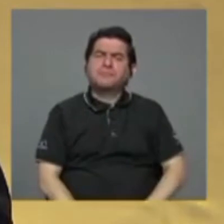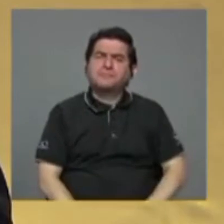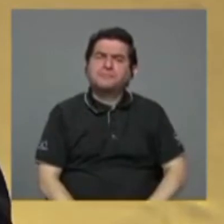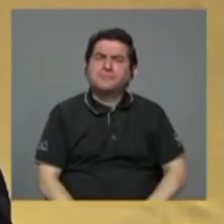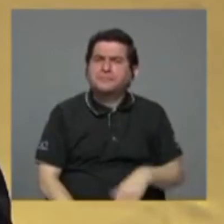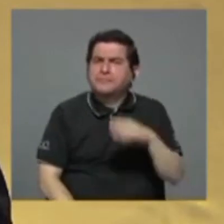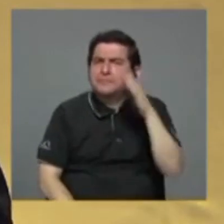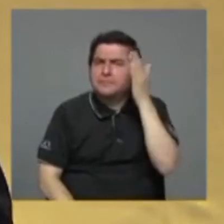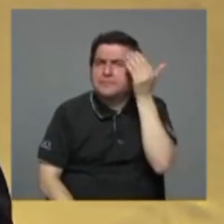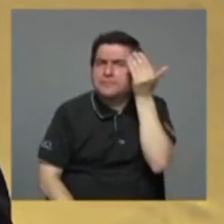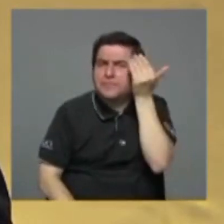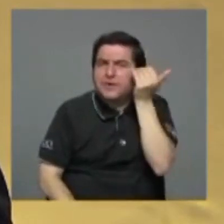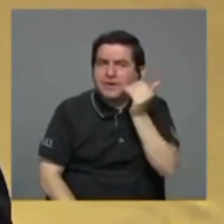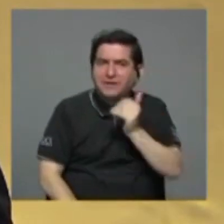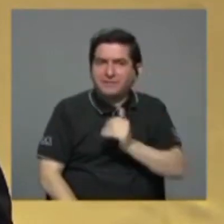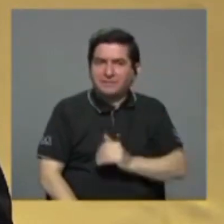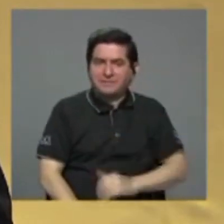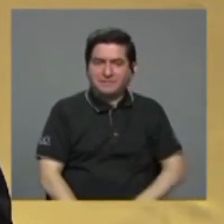porque